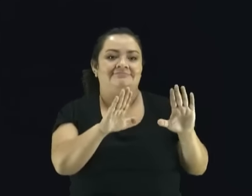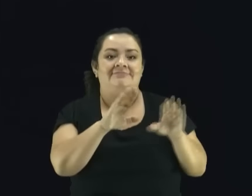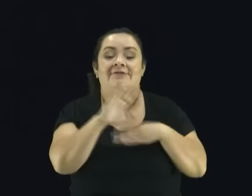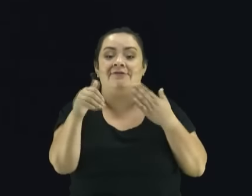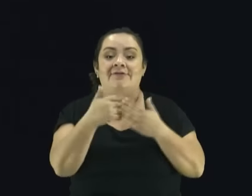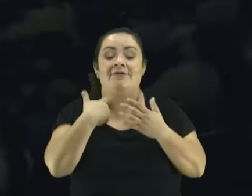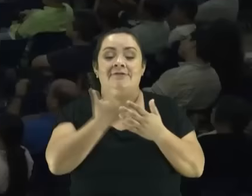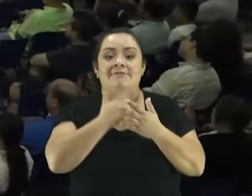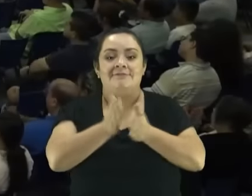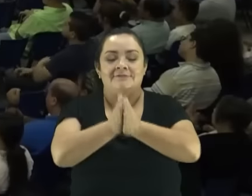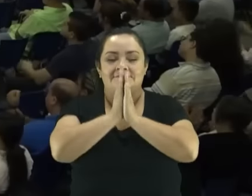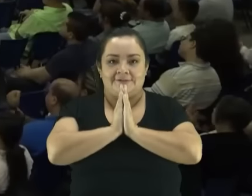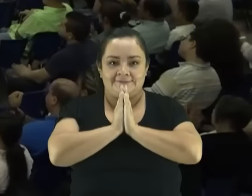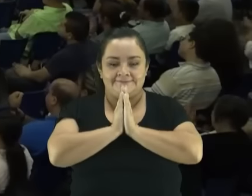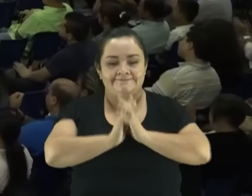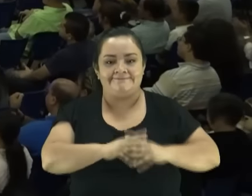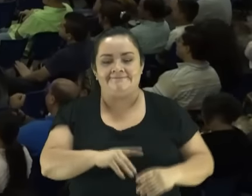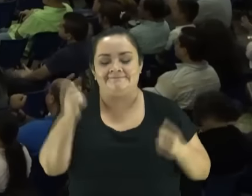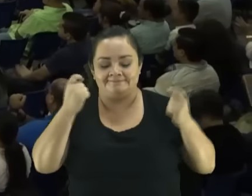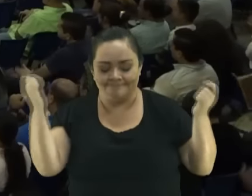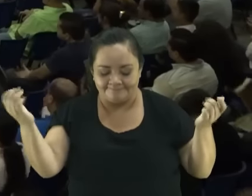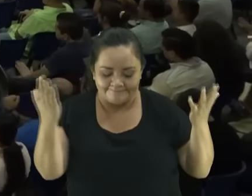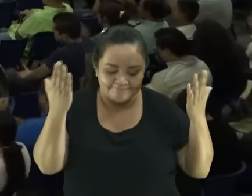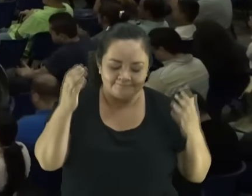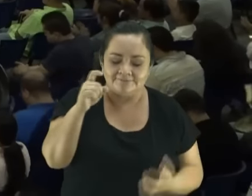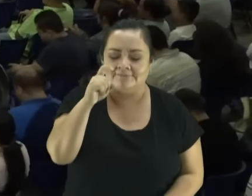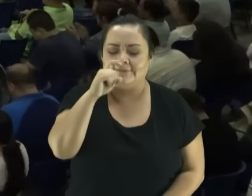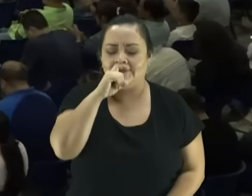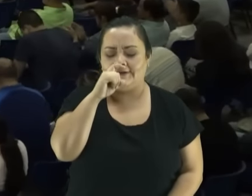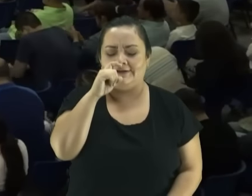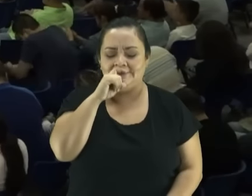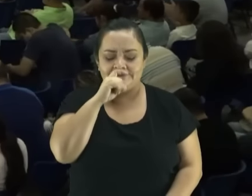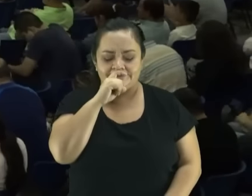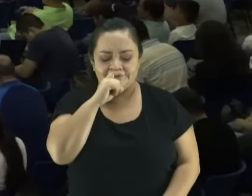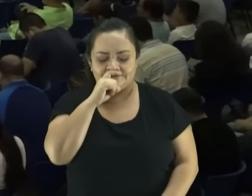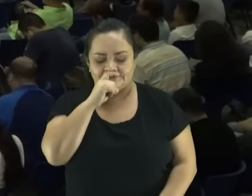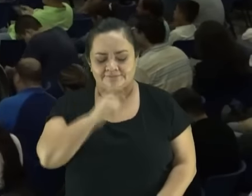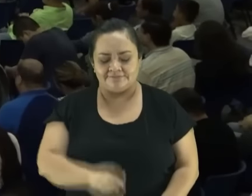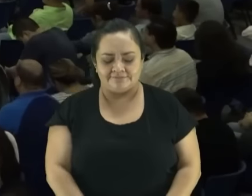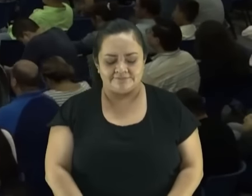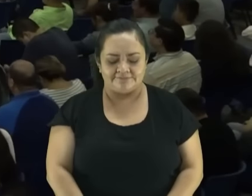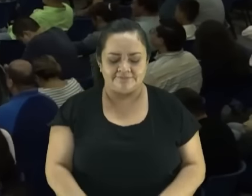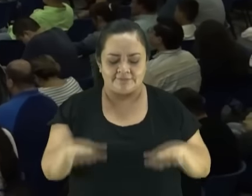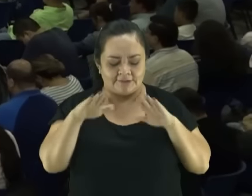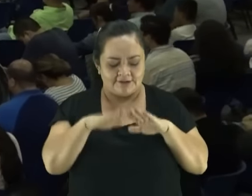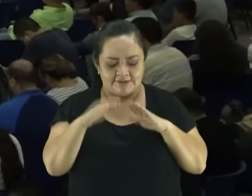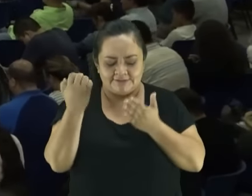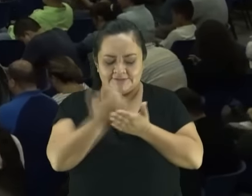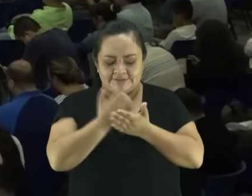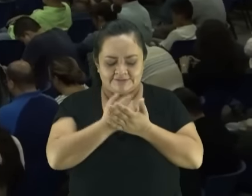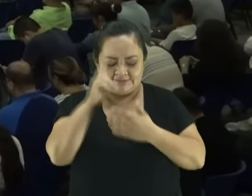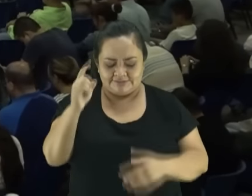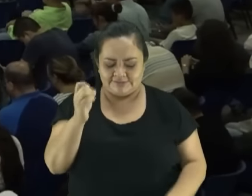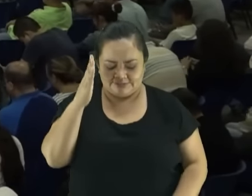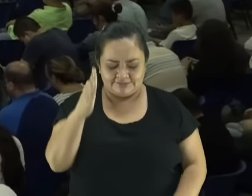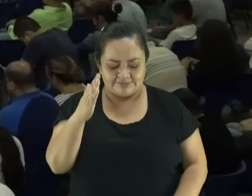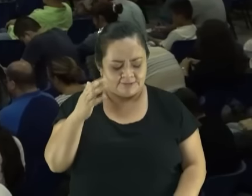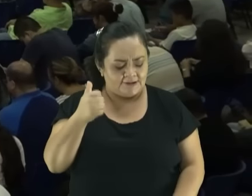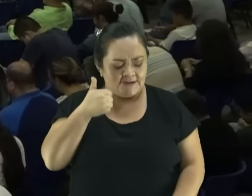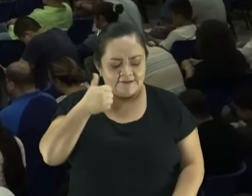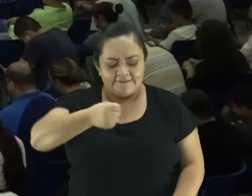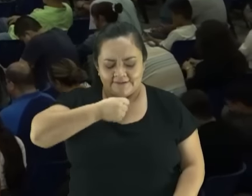tiene para el que oiga Vamos a orar Gloria al Señor padre gracias por el evangelio de Cristo que es la buena noticia